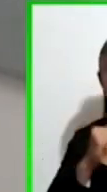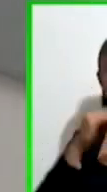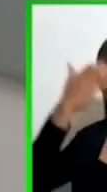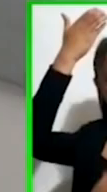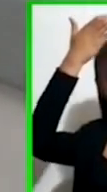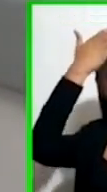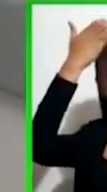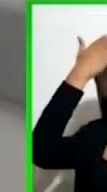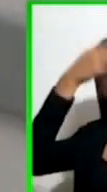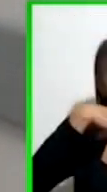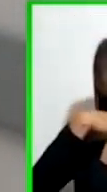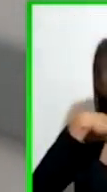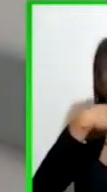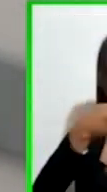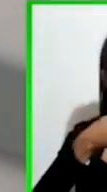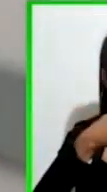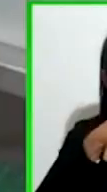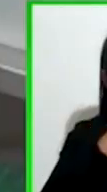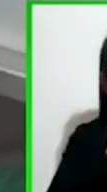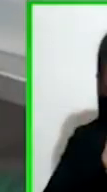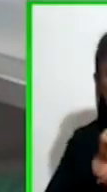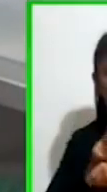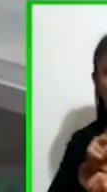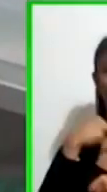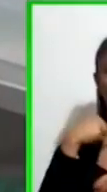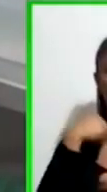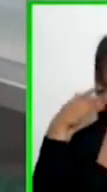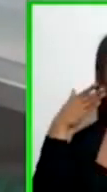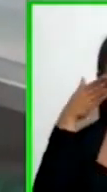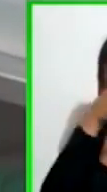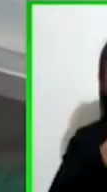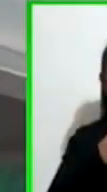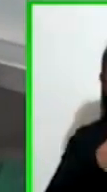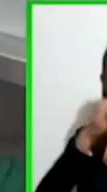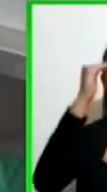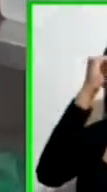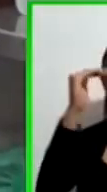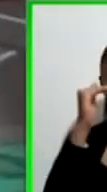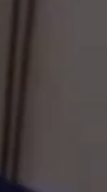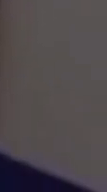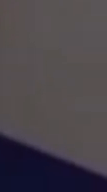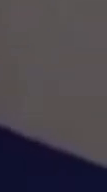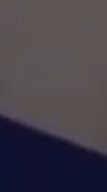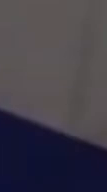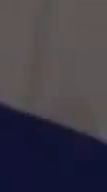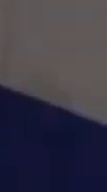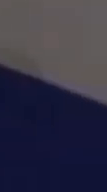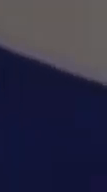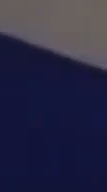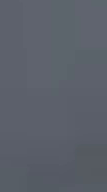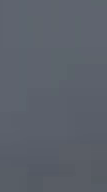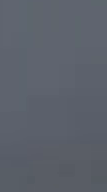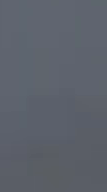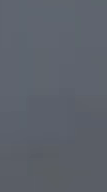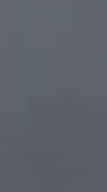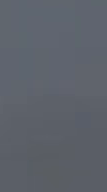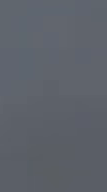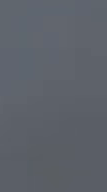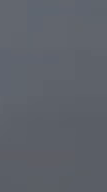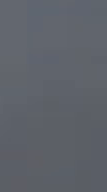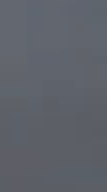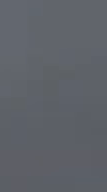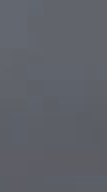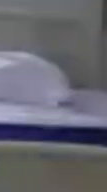padecer COVID-19. En un comunicado, el IMSS informó que Cepeda Arias se encuentra bajo observación en el área de